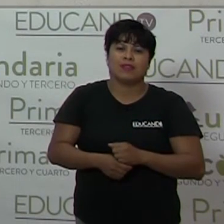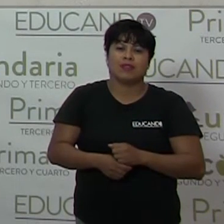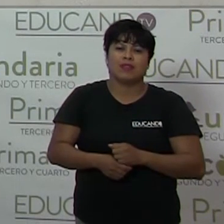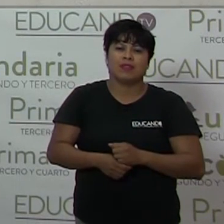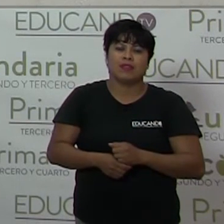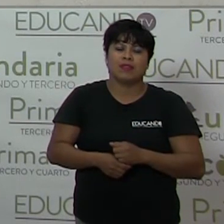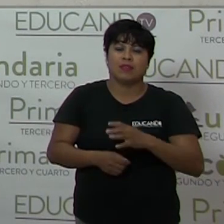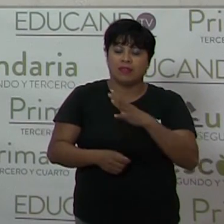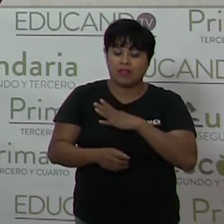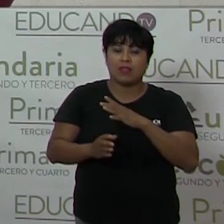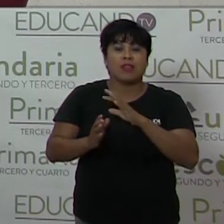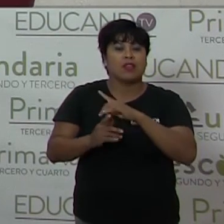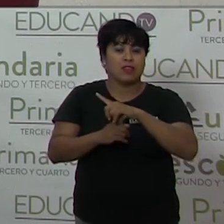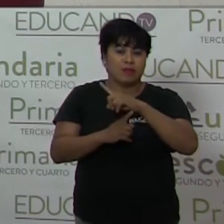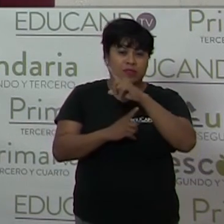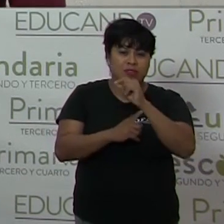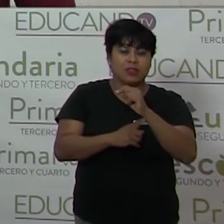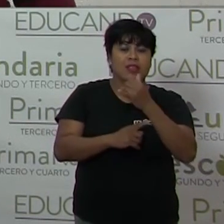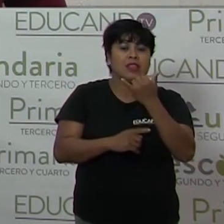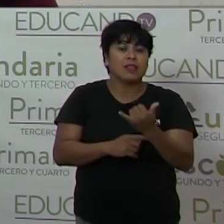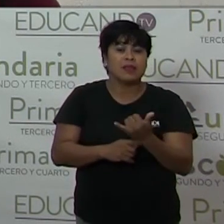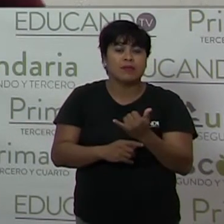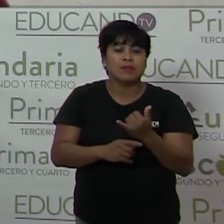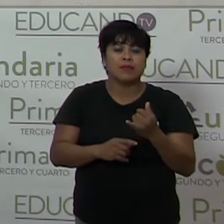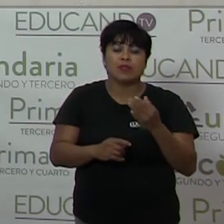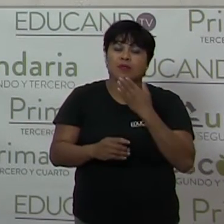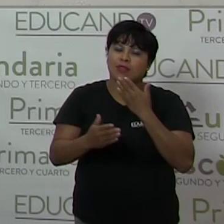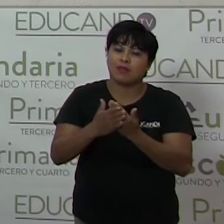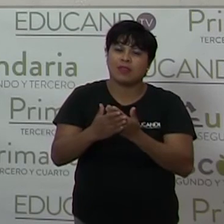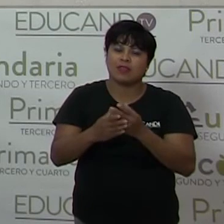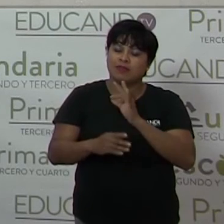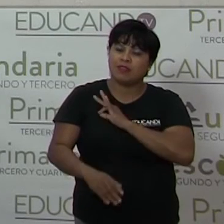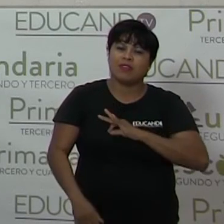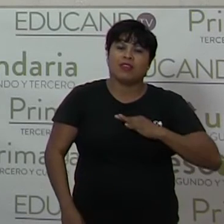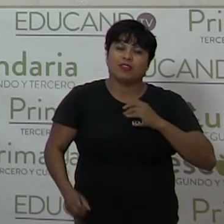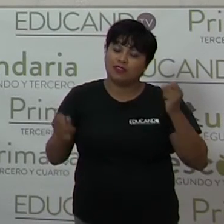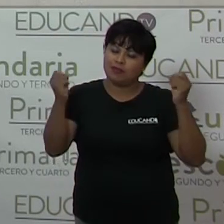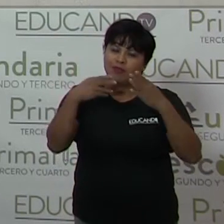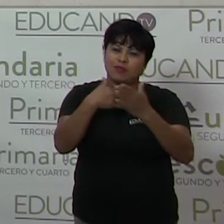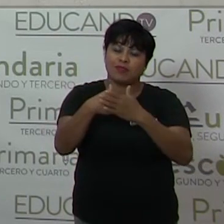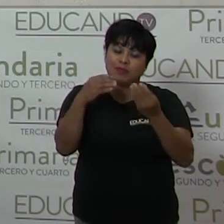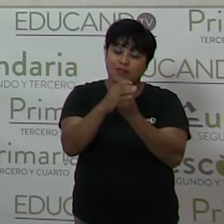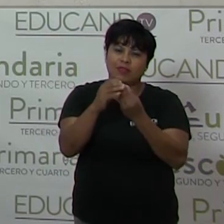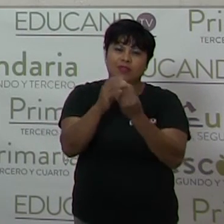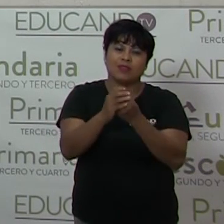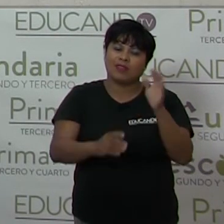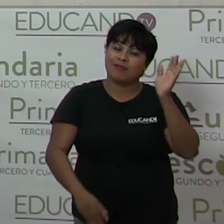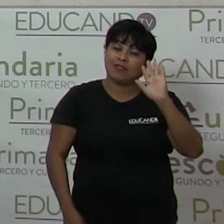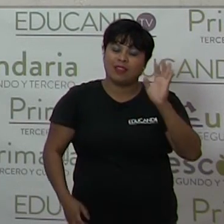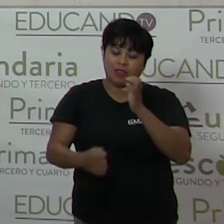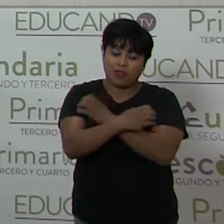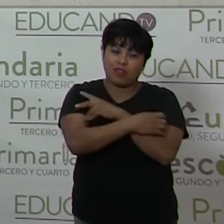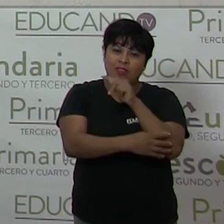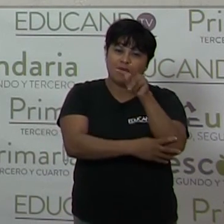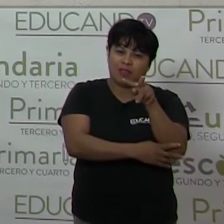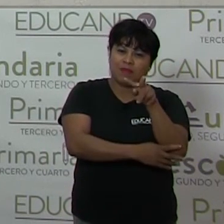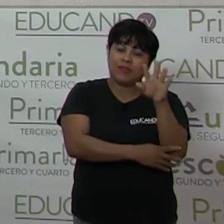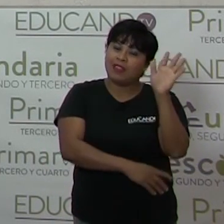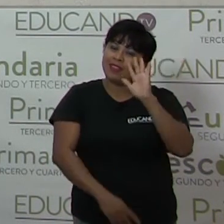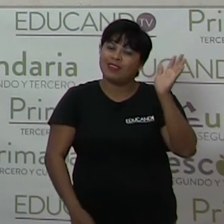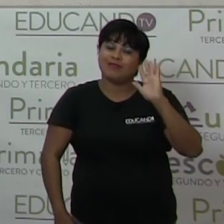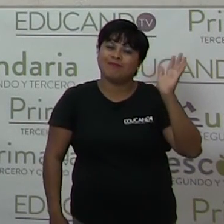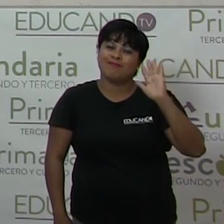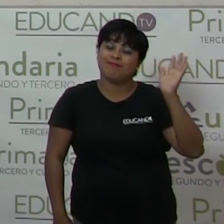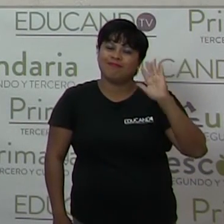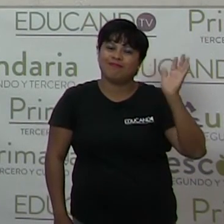paso que tenemos que y contarte muy bien y sé muy feliz nos vemos en una siguiente sesión aquí en educando tv